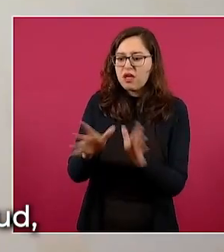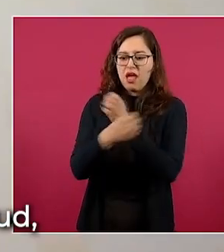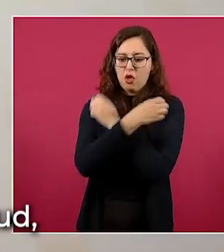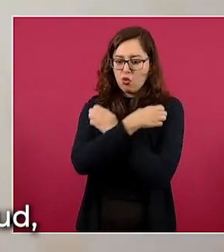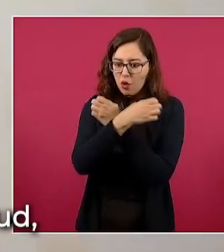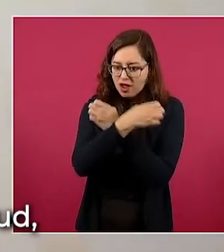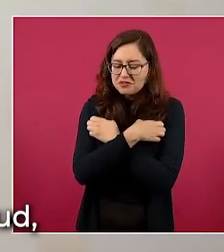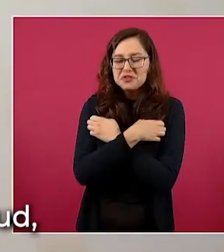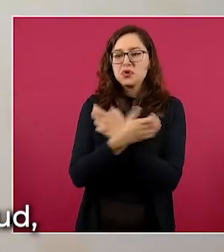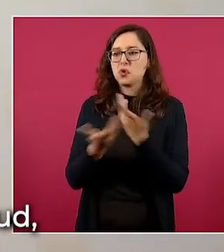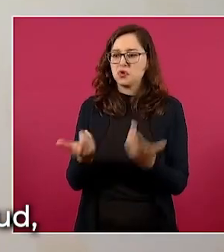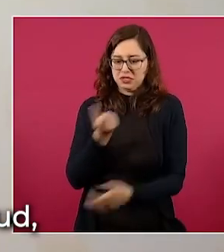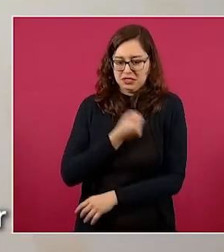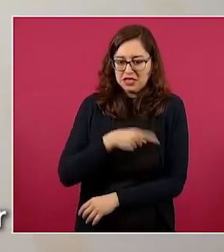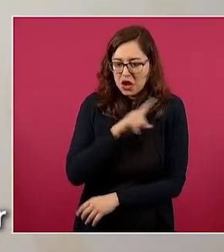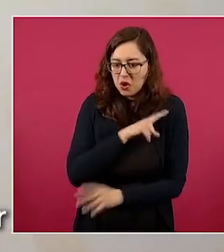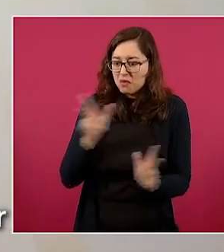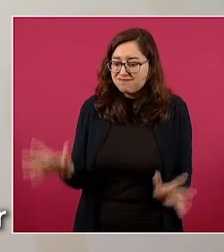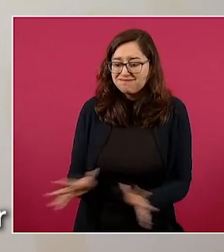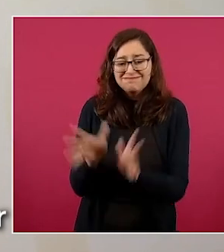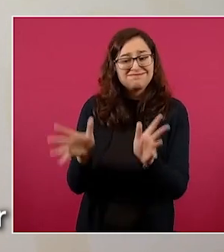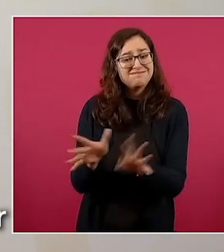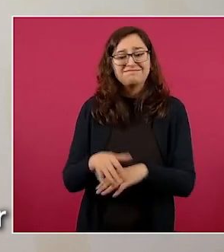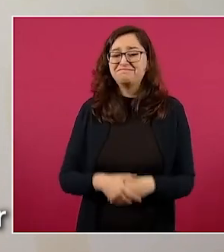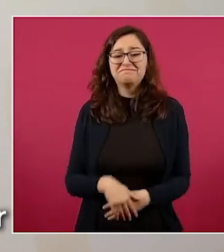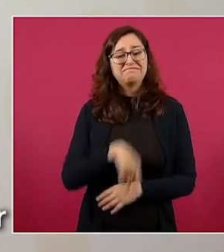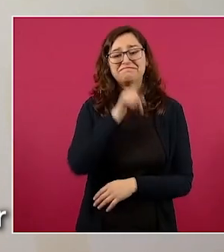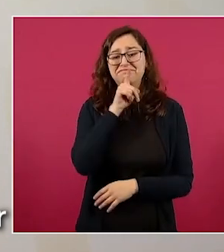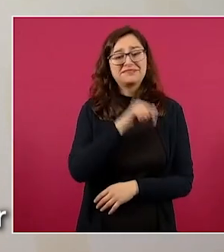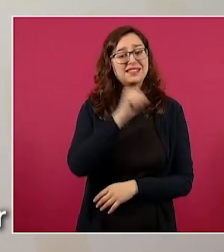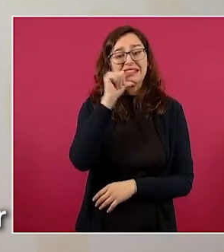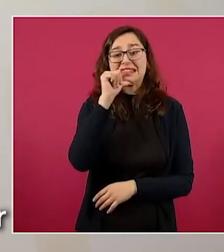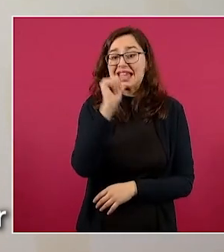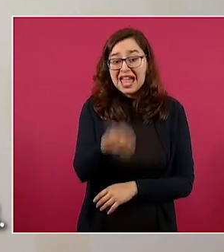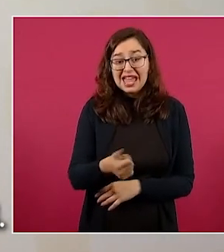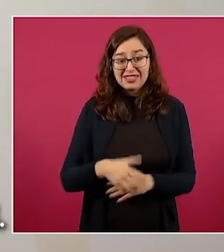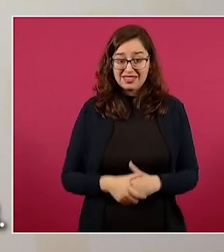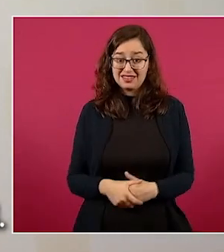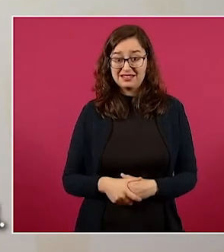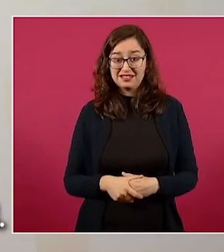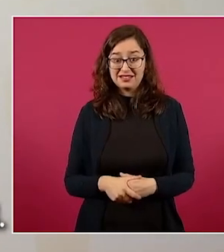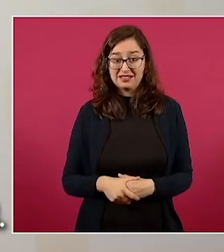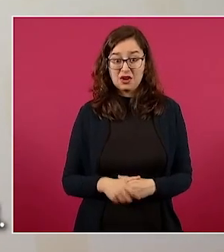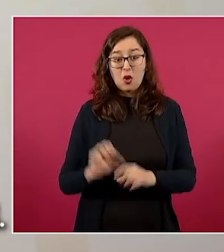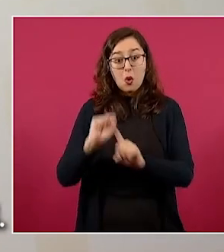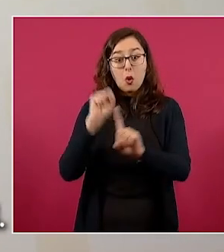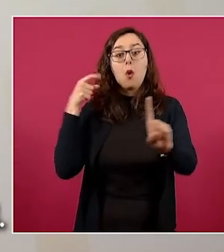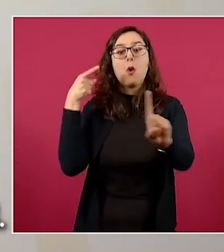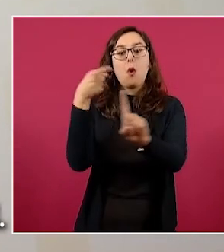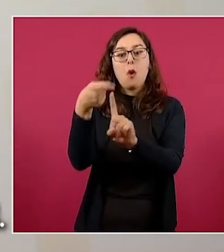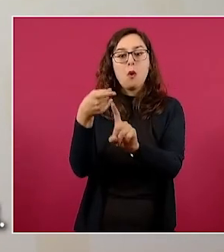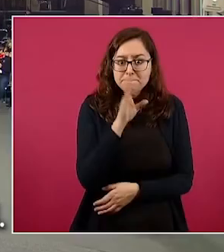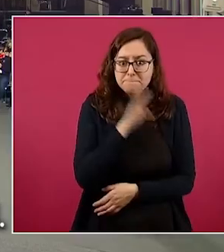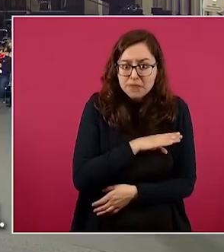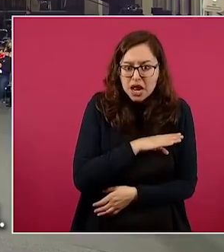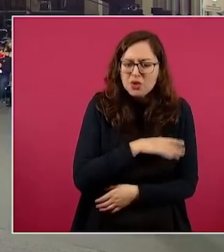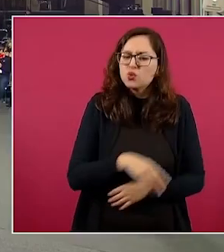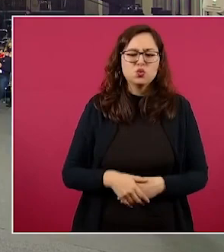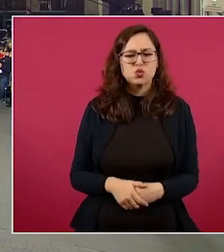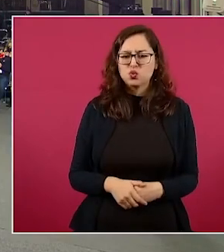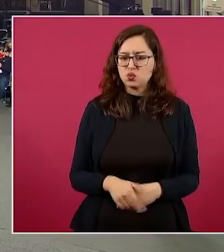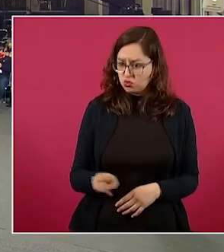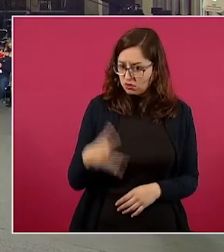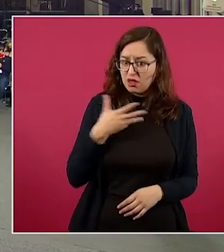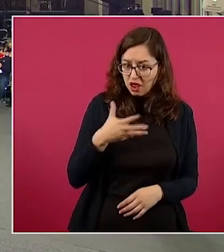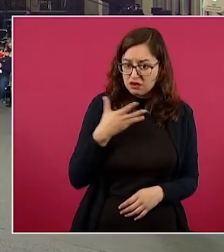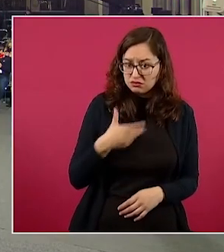en educación, en salud, porque el proyecto era privatizar la educación, privatizar la salud, pero